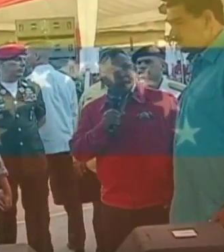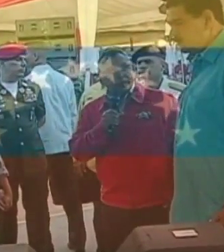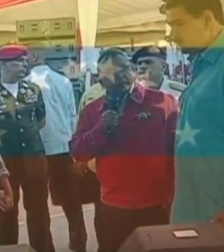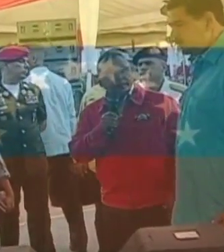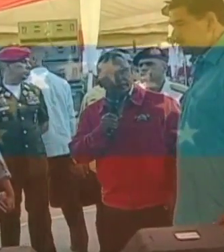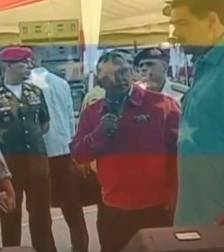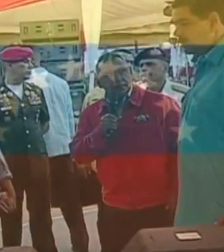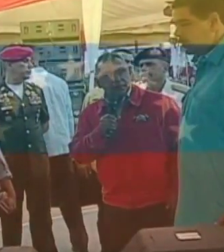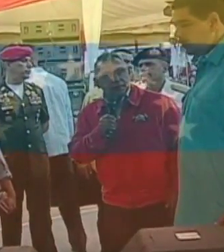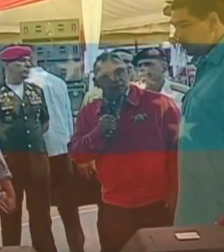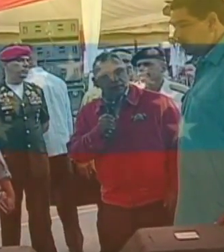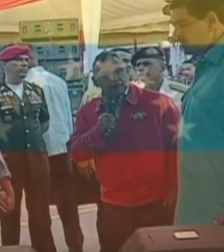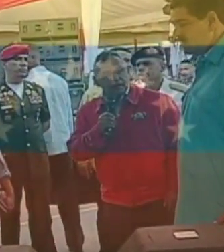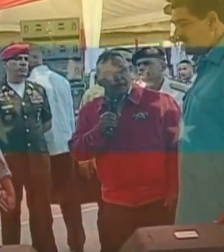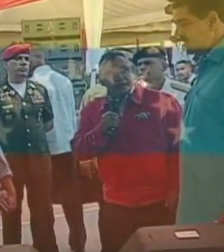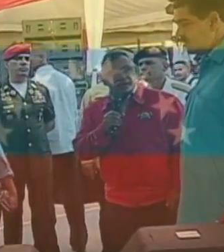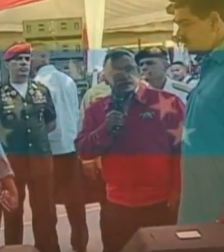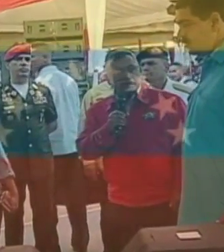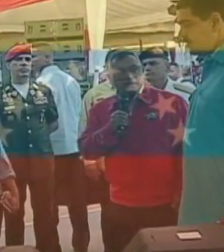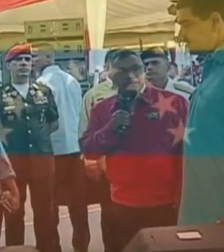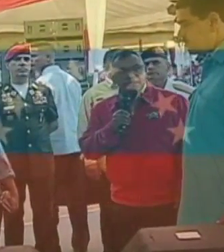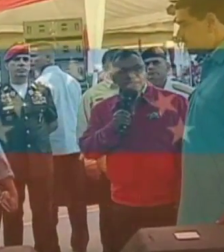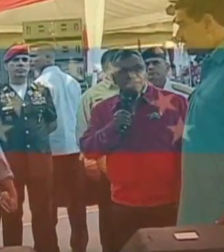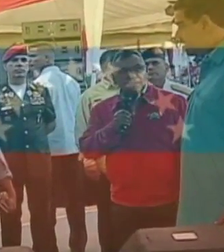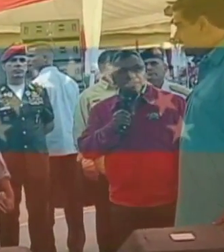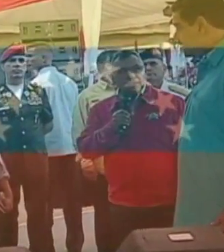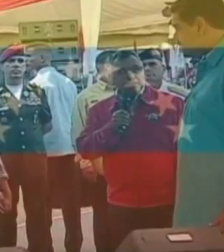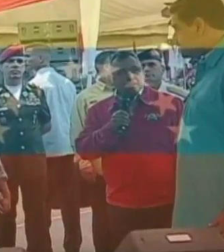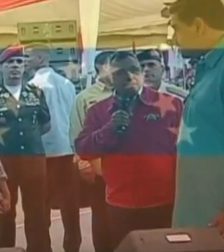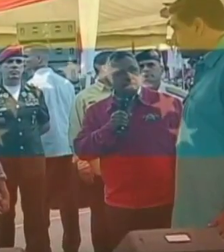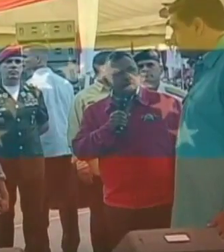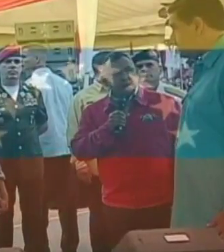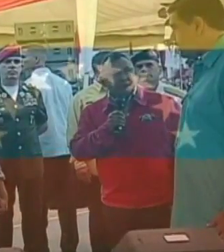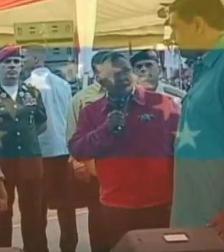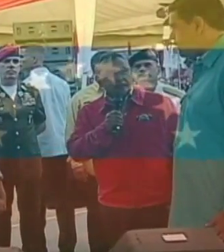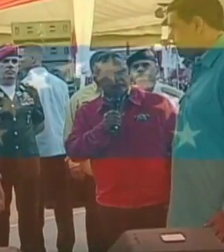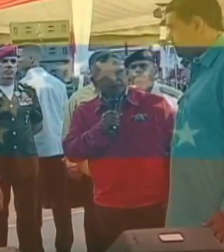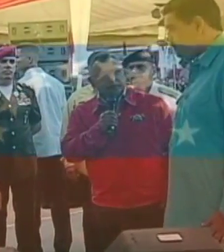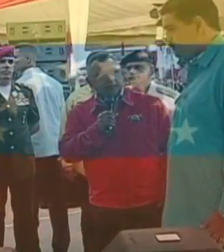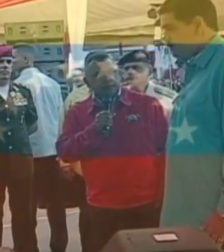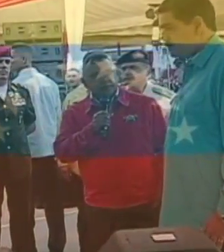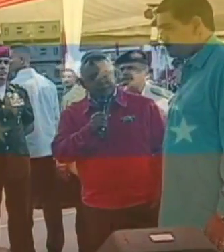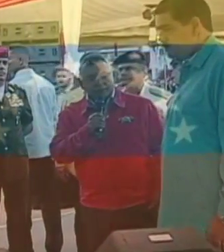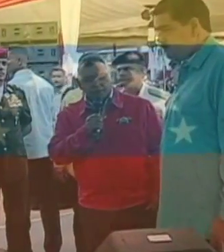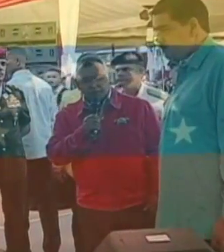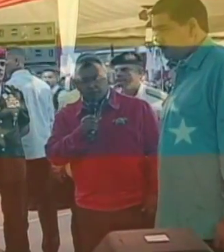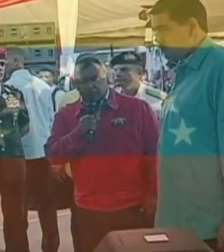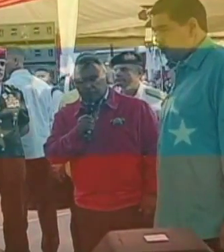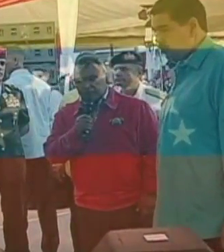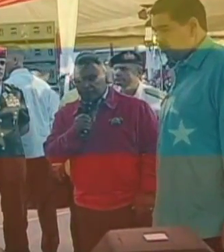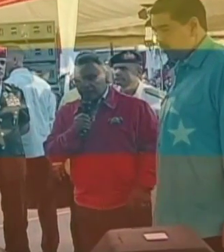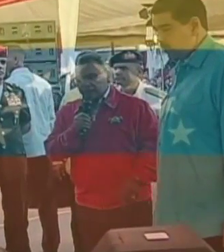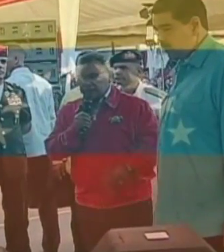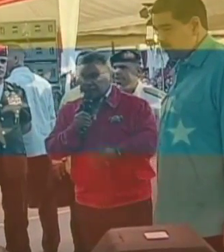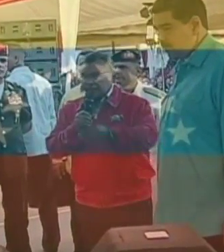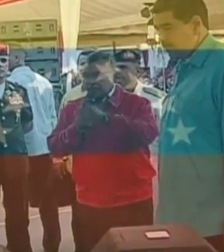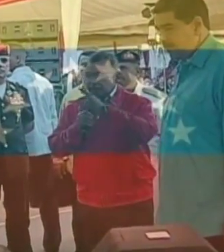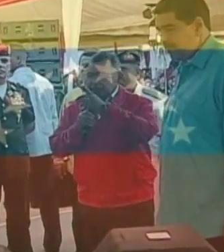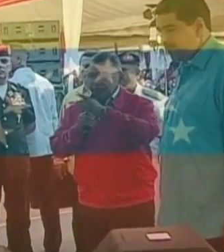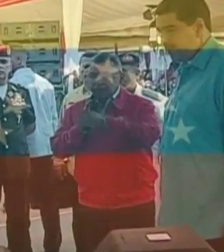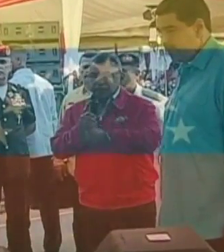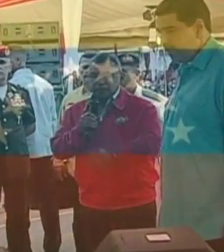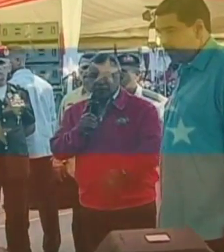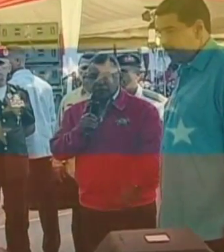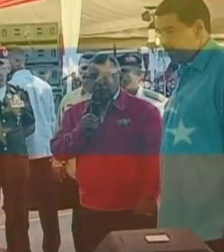el presidente ha anunciado que el día de hoy ya se completan más de 2 millones de venezolanos que